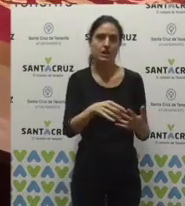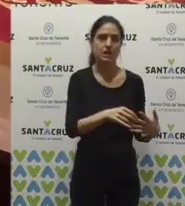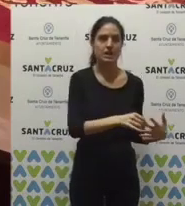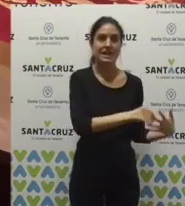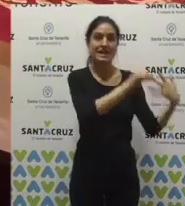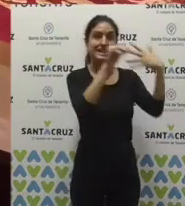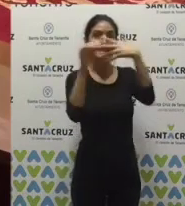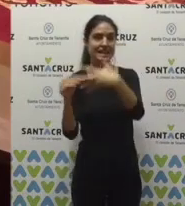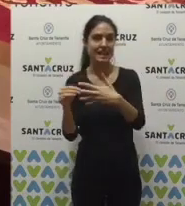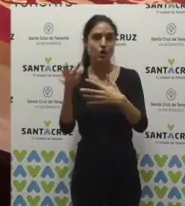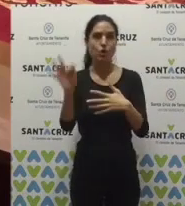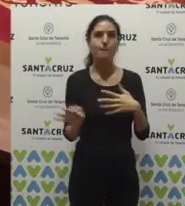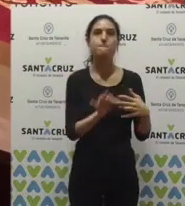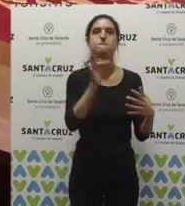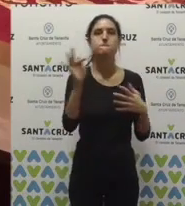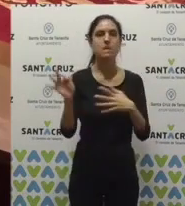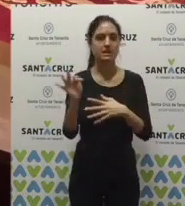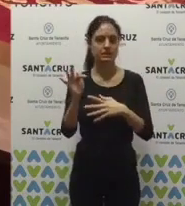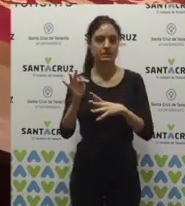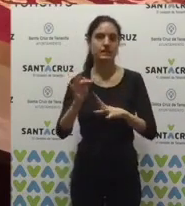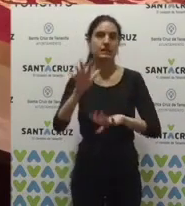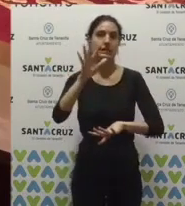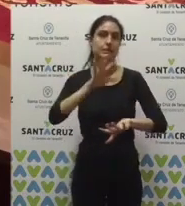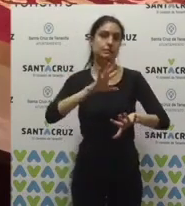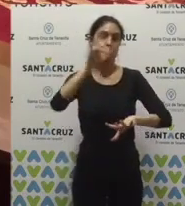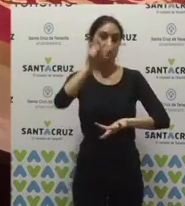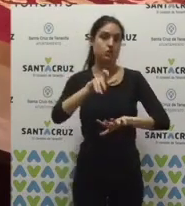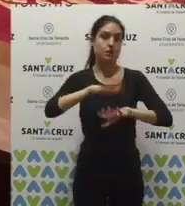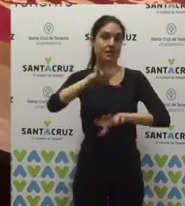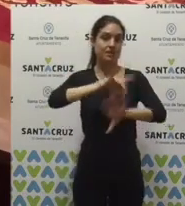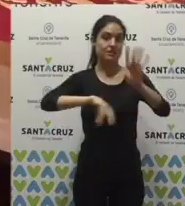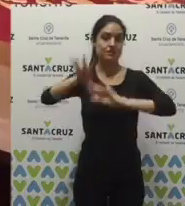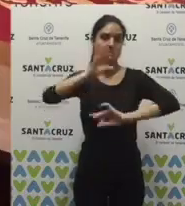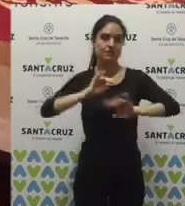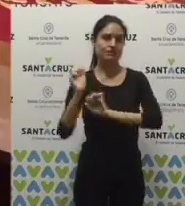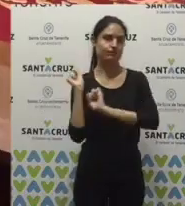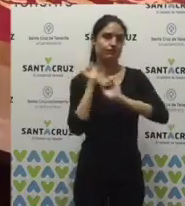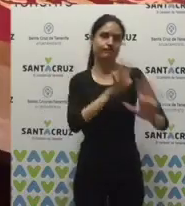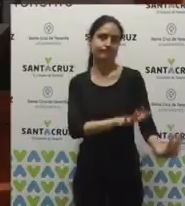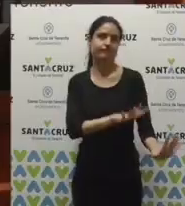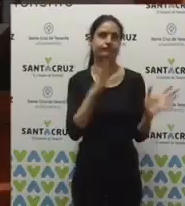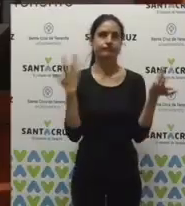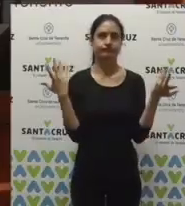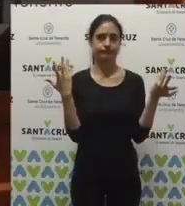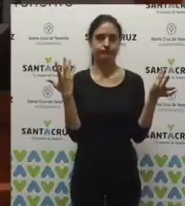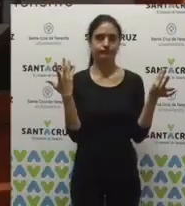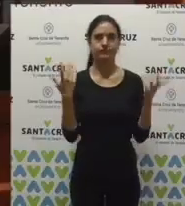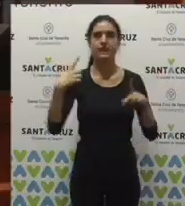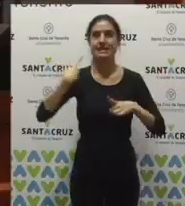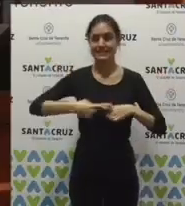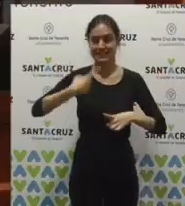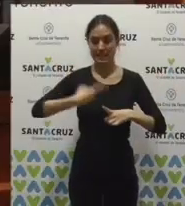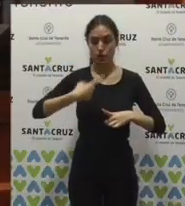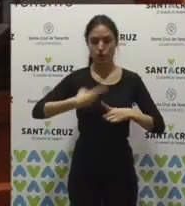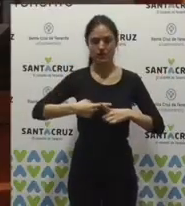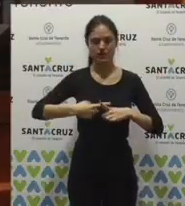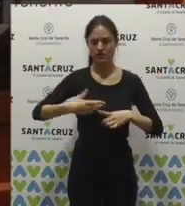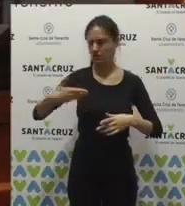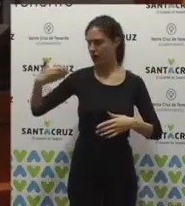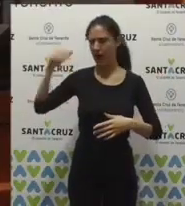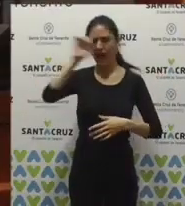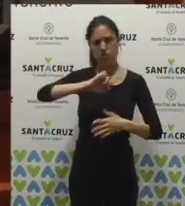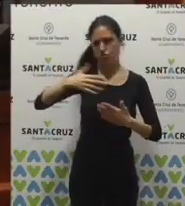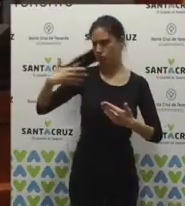capacidad de toma de decisiones en aspectos tan importantes como esto en santa cruz de tenerife en los últimos años